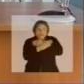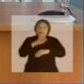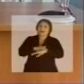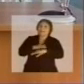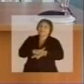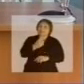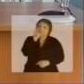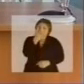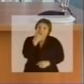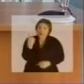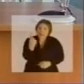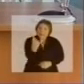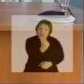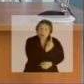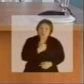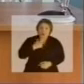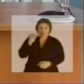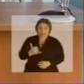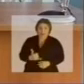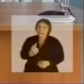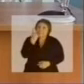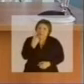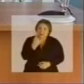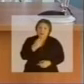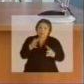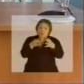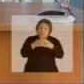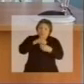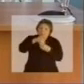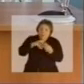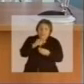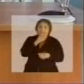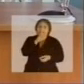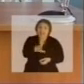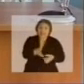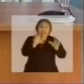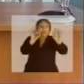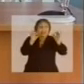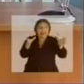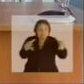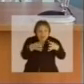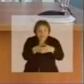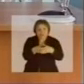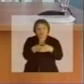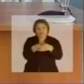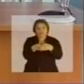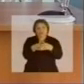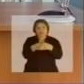Responsabilidad Que cada Uno De nosotros Tiene Con su Familia Con sus Hijos Con sus Hermanos